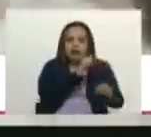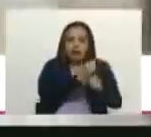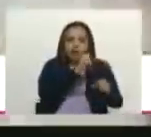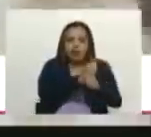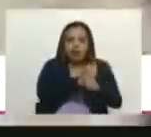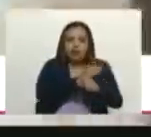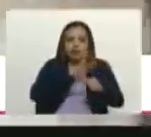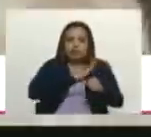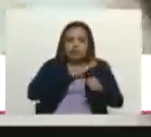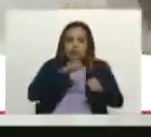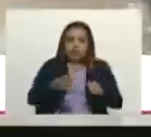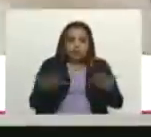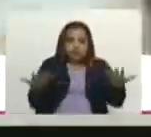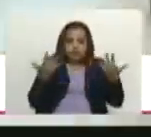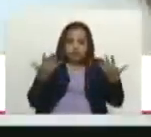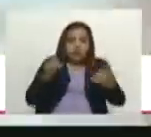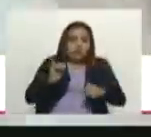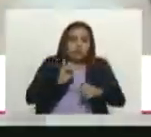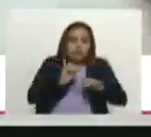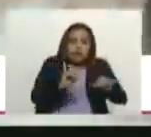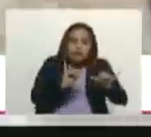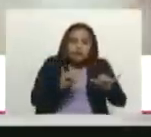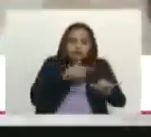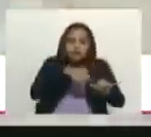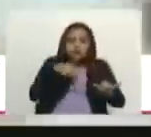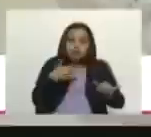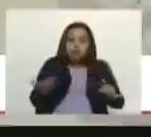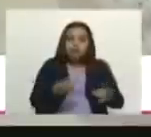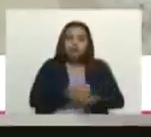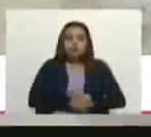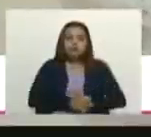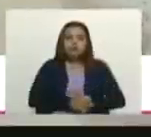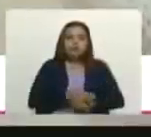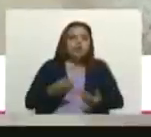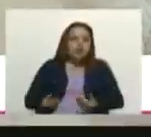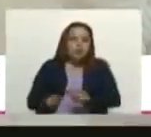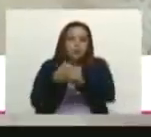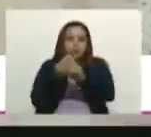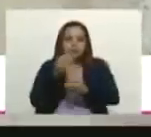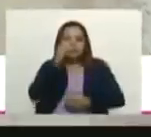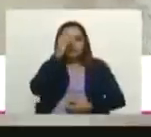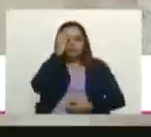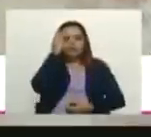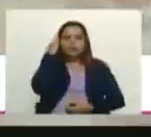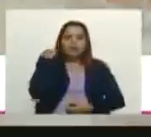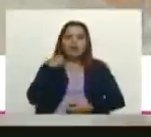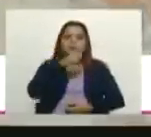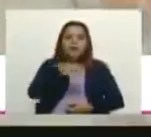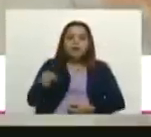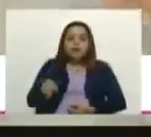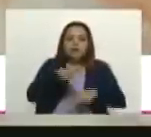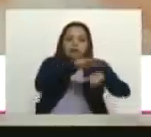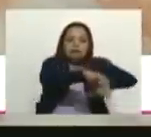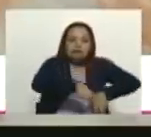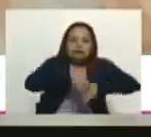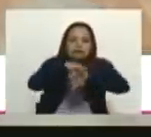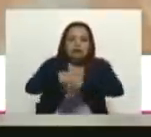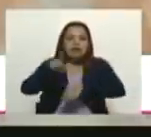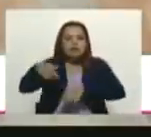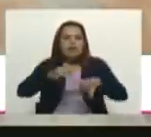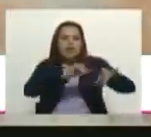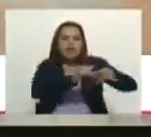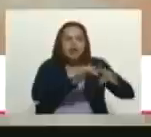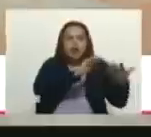la teníamos en manos del Estado. Y junto con los productores, junto con nuestros ingenieros, además